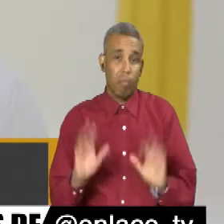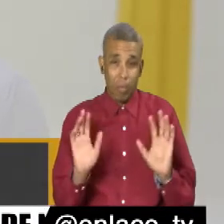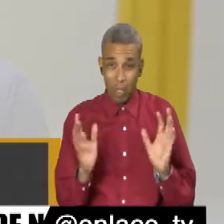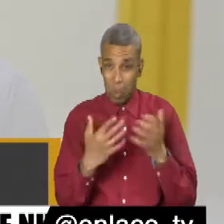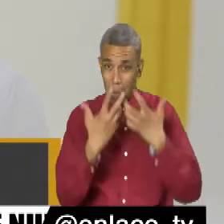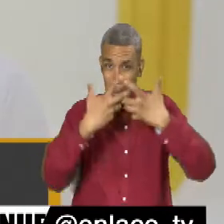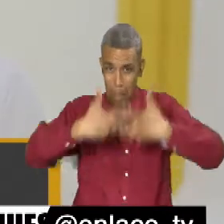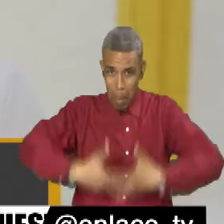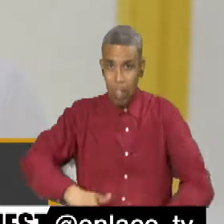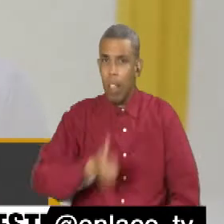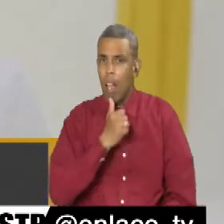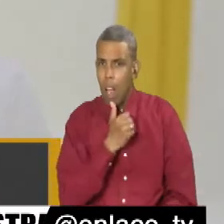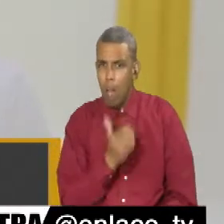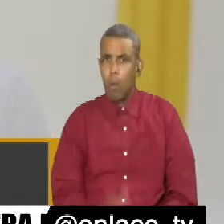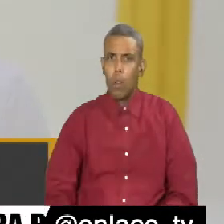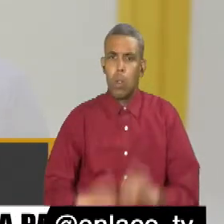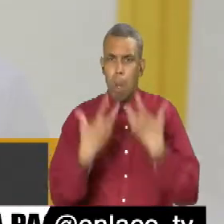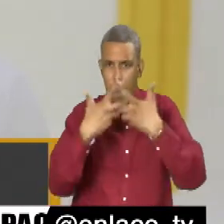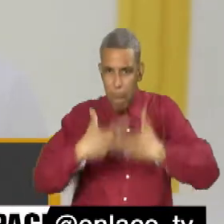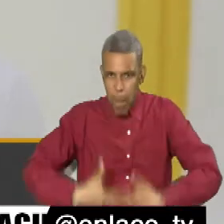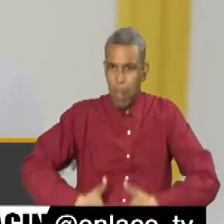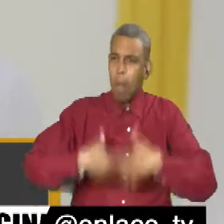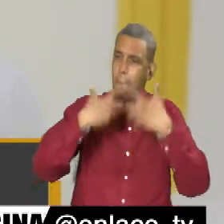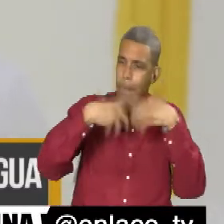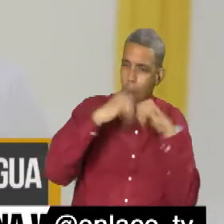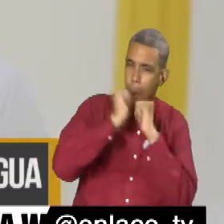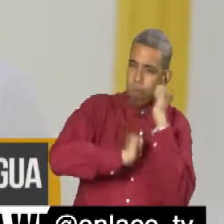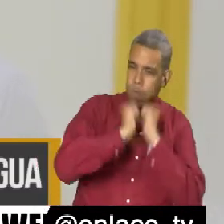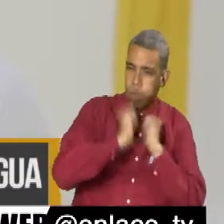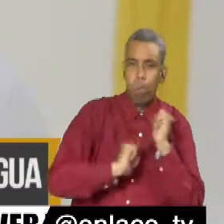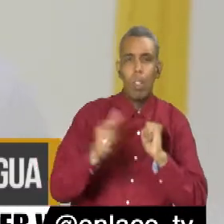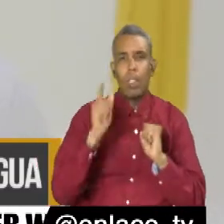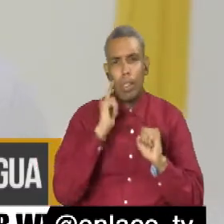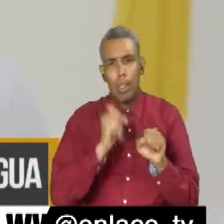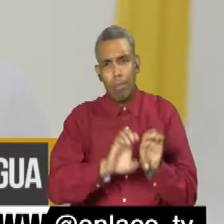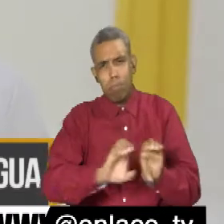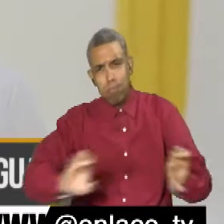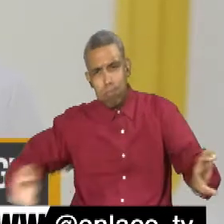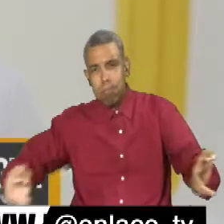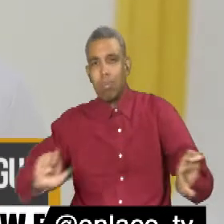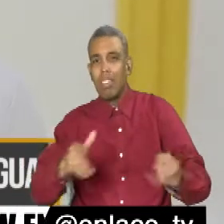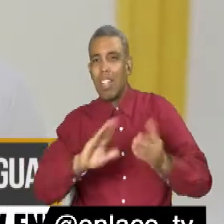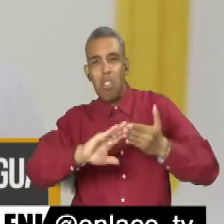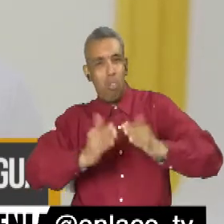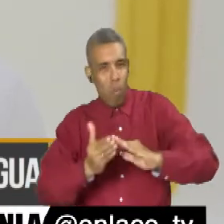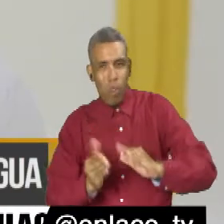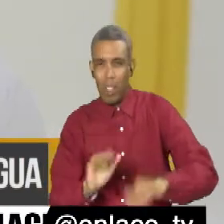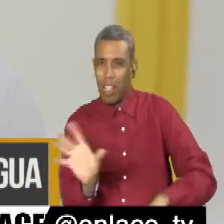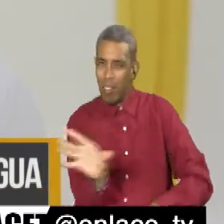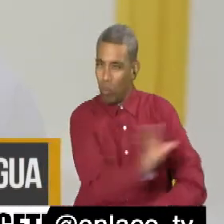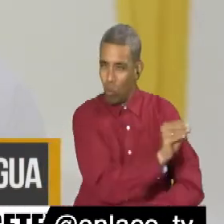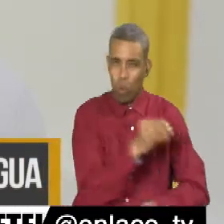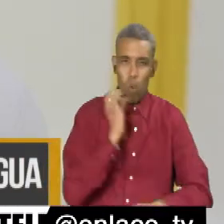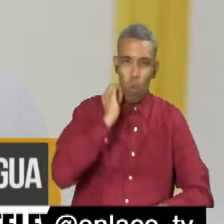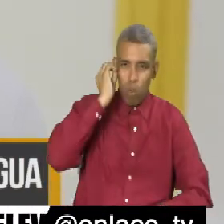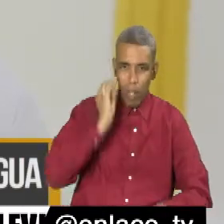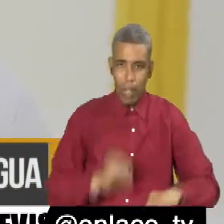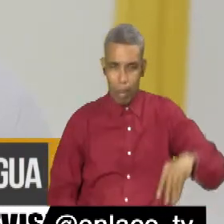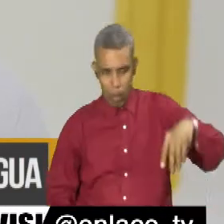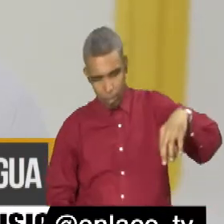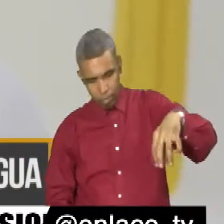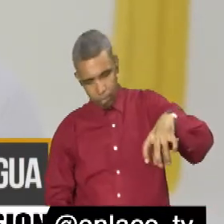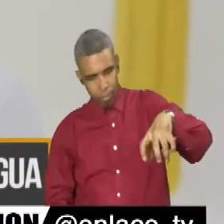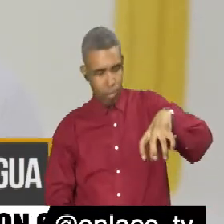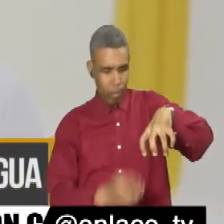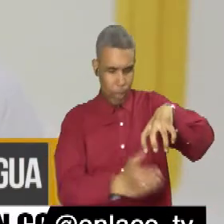comunidad es un agua que cumple con todas las condiciones establecidas en la normatividad, específicamente